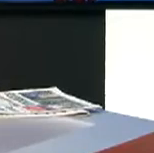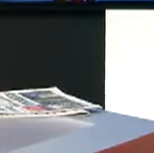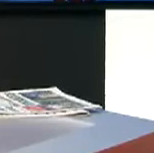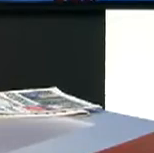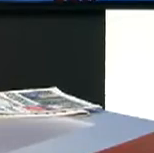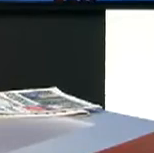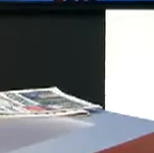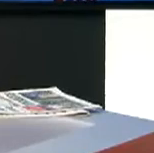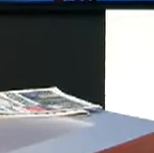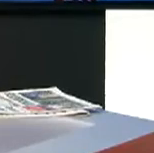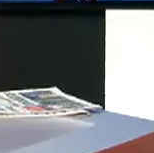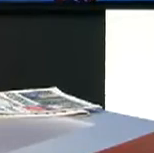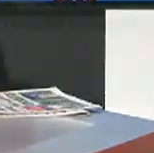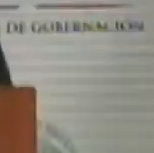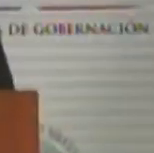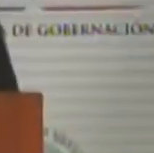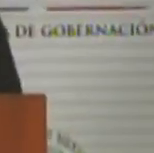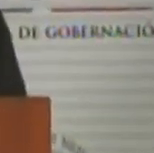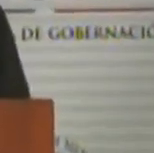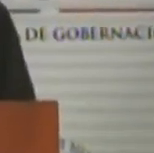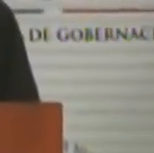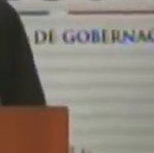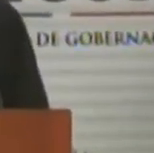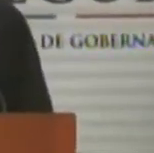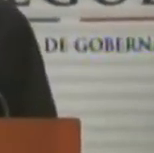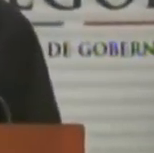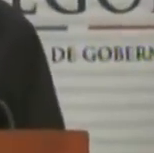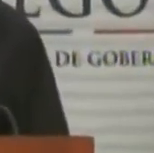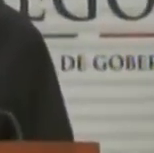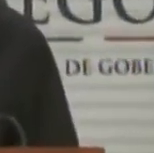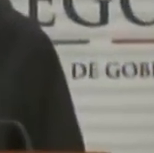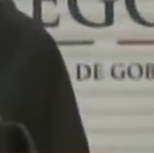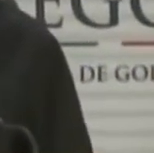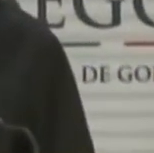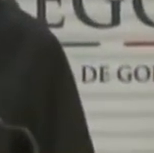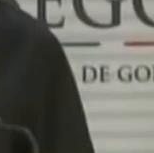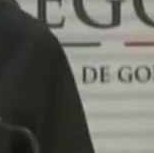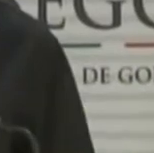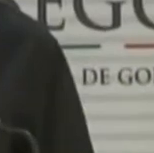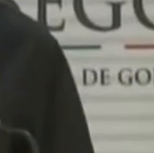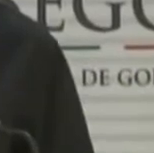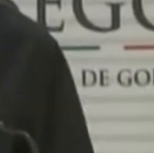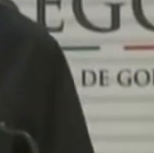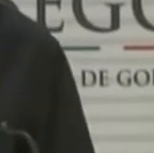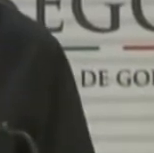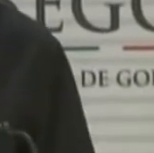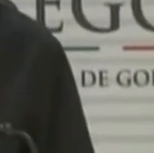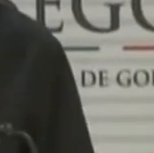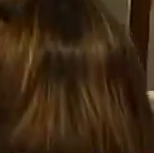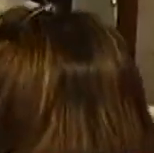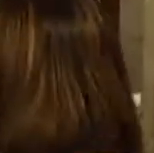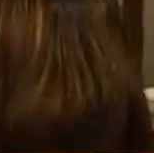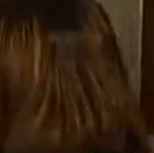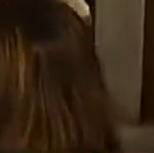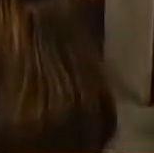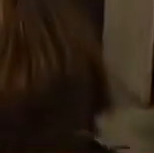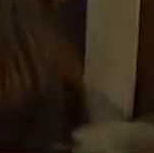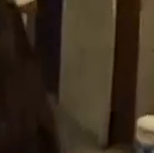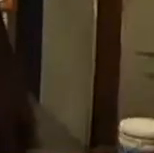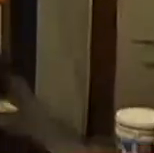de Protección Civil, Luis Felipe Puente, actualizó el saldo preliminar de personas fallecidas a 361 a causa del sismo de